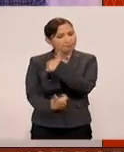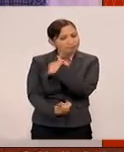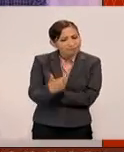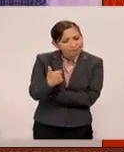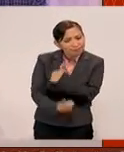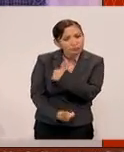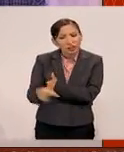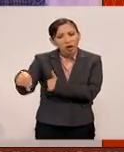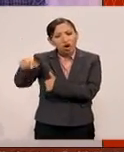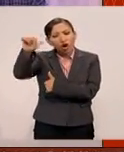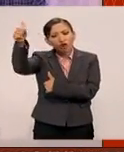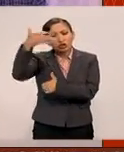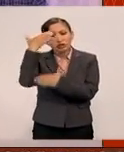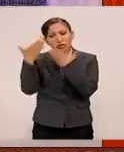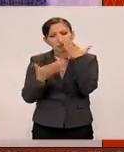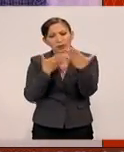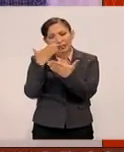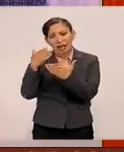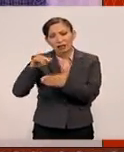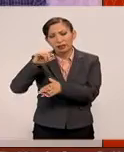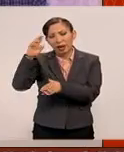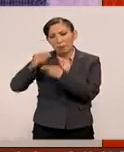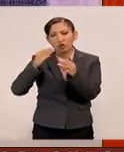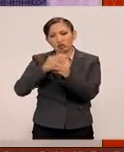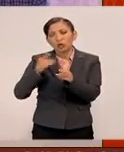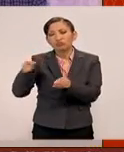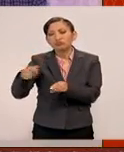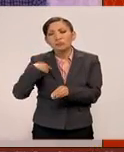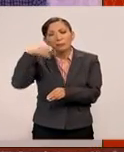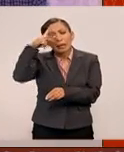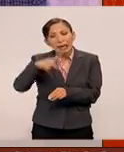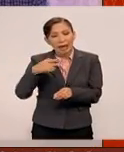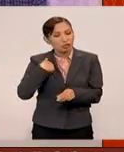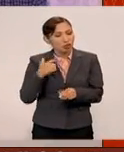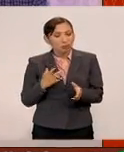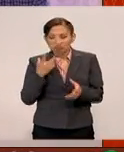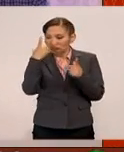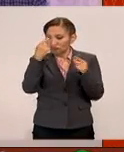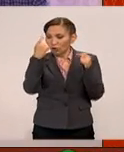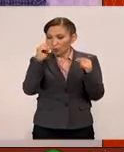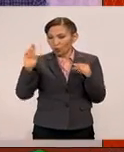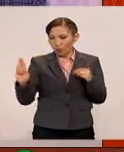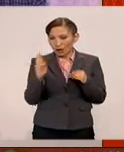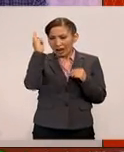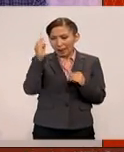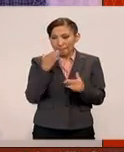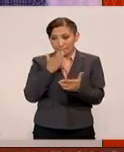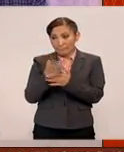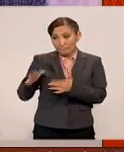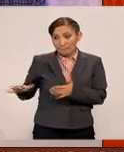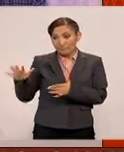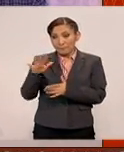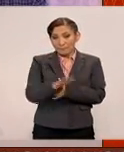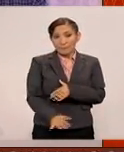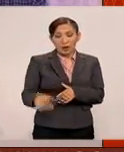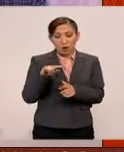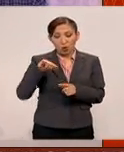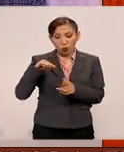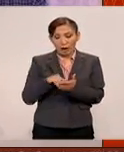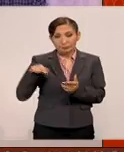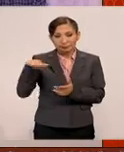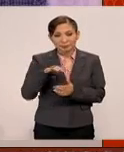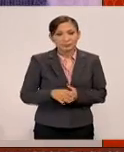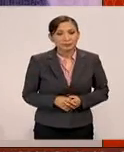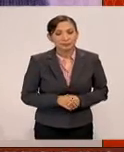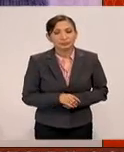competencia con otros estudiantes de otras partes del mundo? ¿Cómo siente un mexicano egresado de la UNAM pues en estos círculos